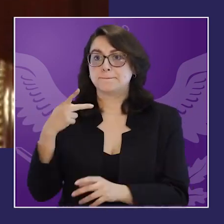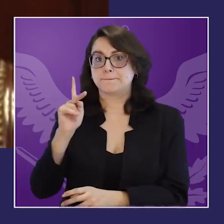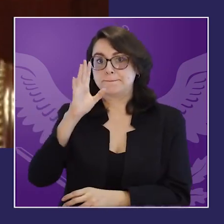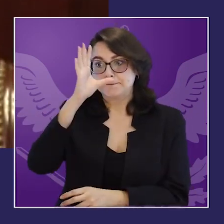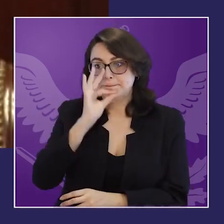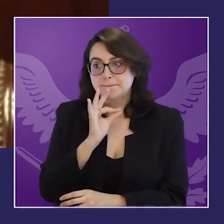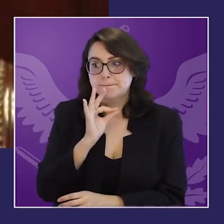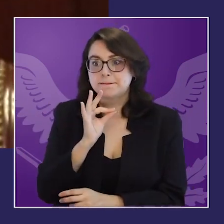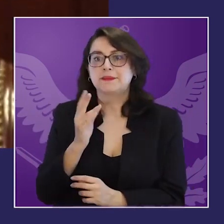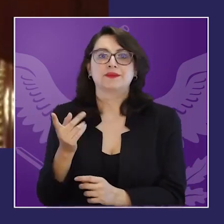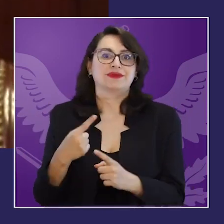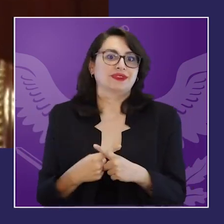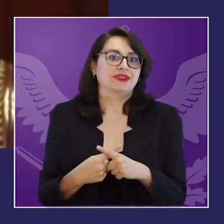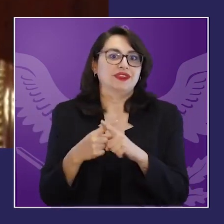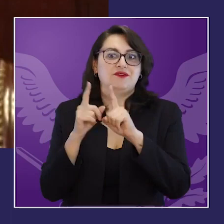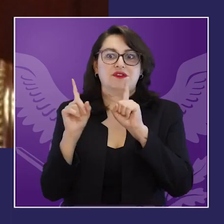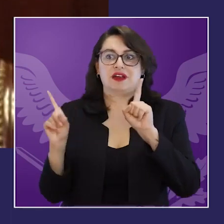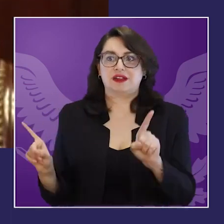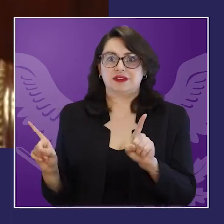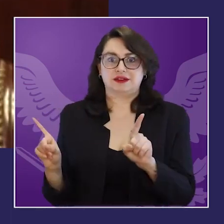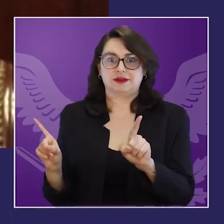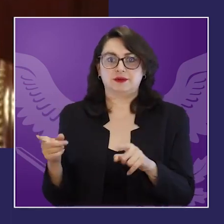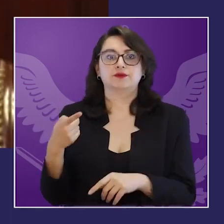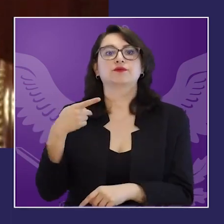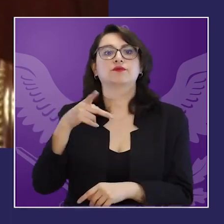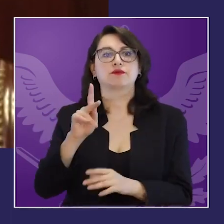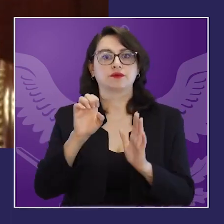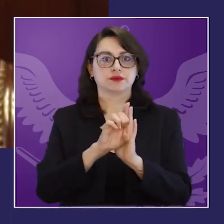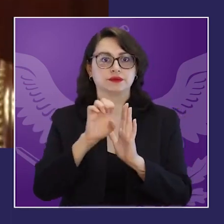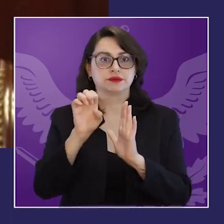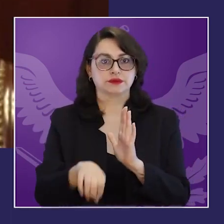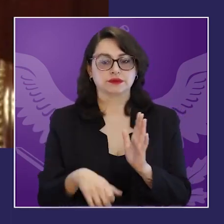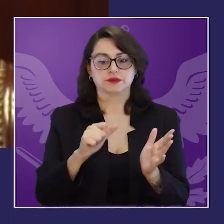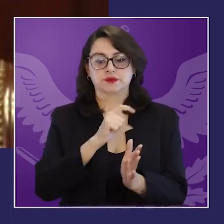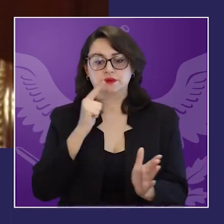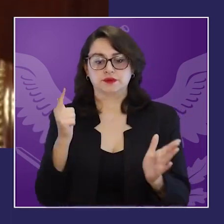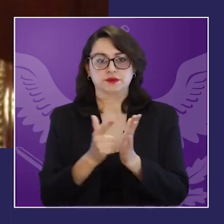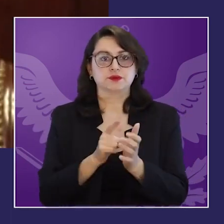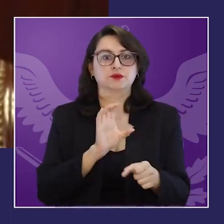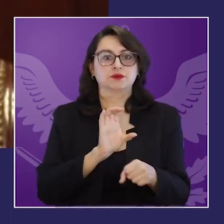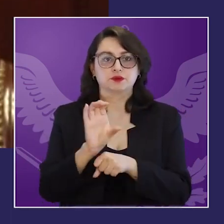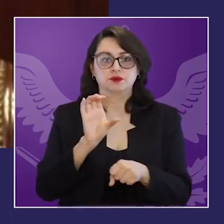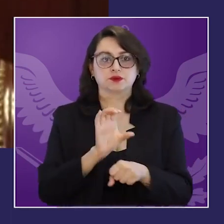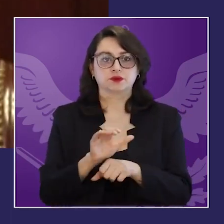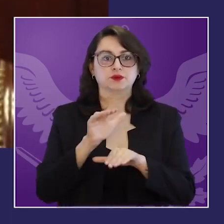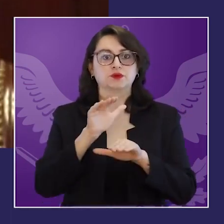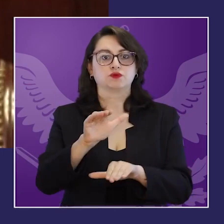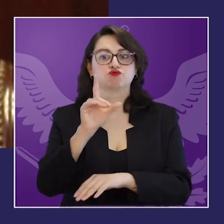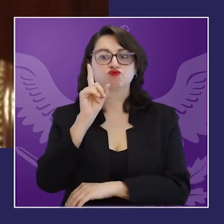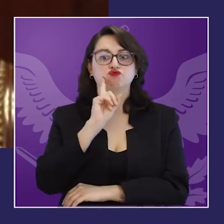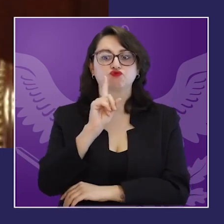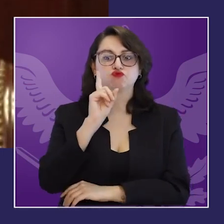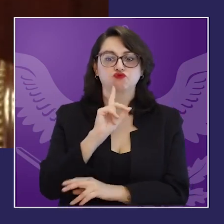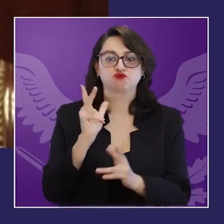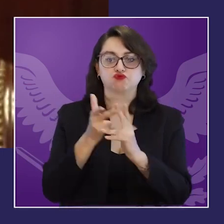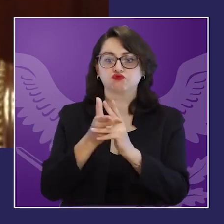feminicidio, porque ahí se nos amplía también a quién hay que reparar emocionalmente y psicosocialmente hablando. Sin embargo,